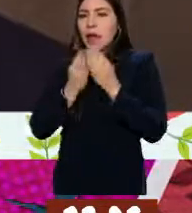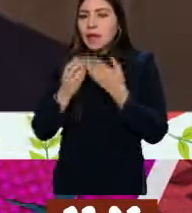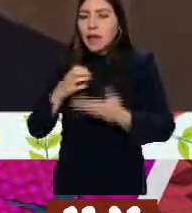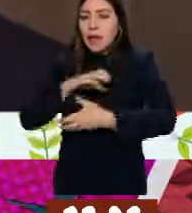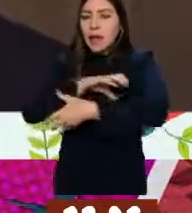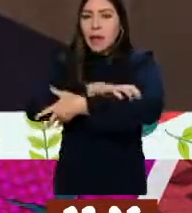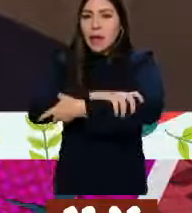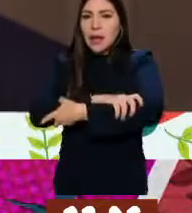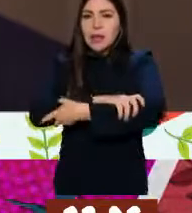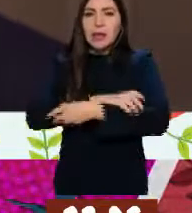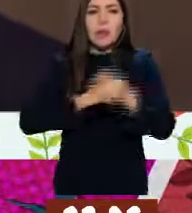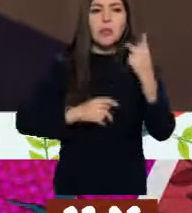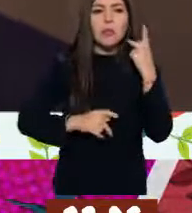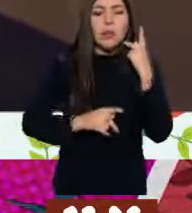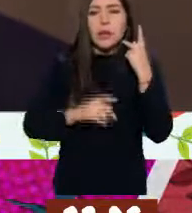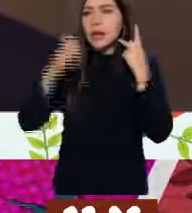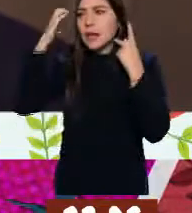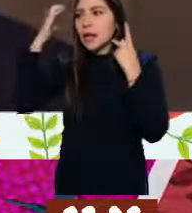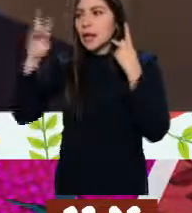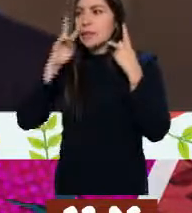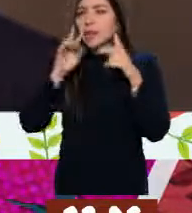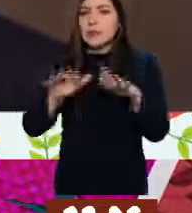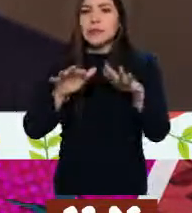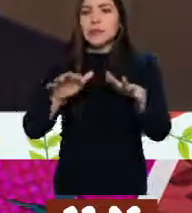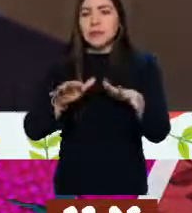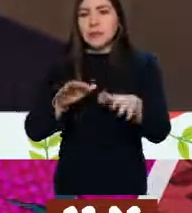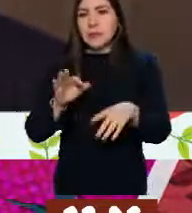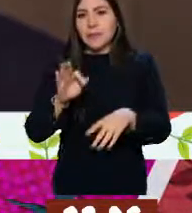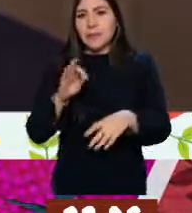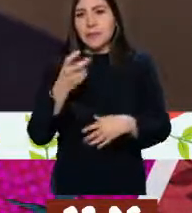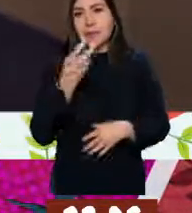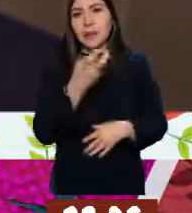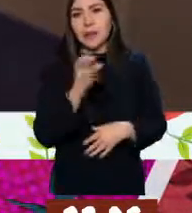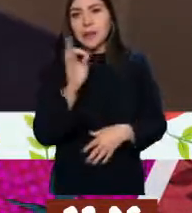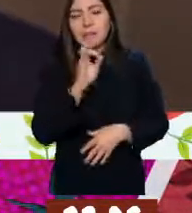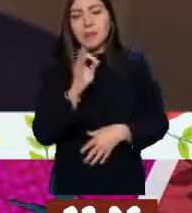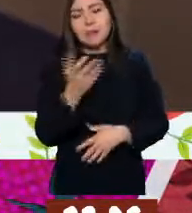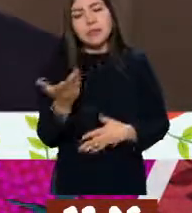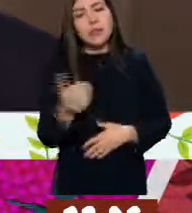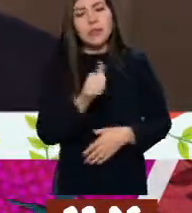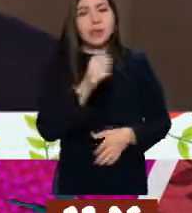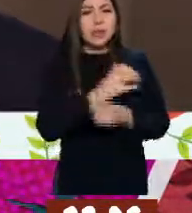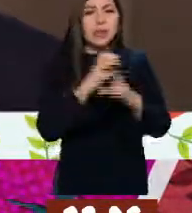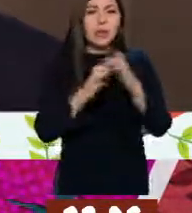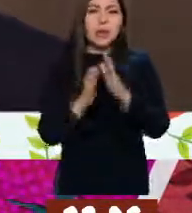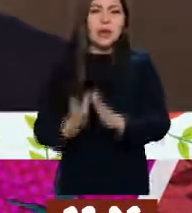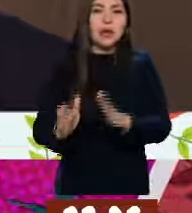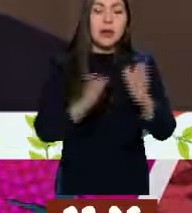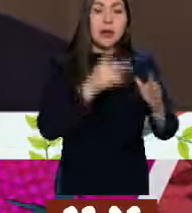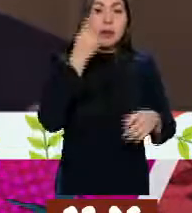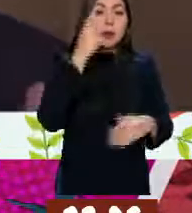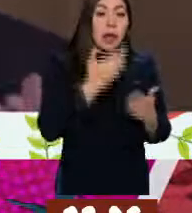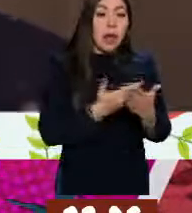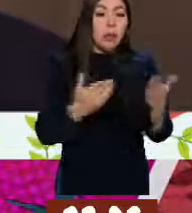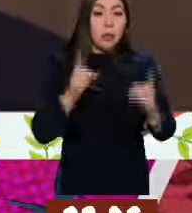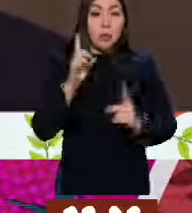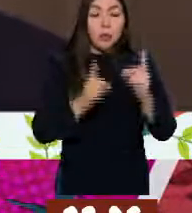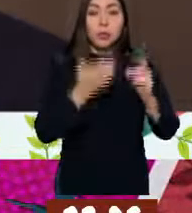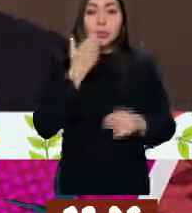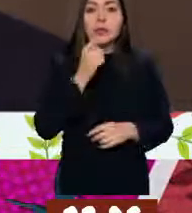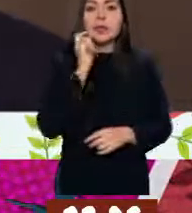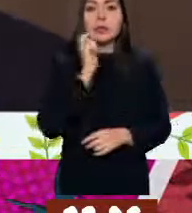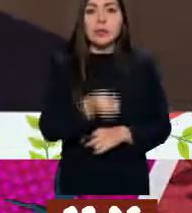poder político y el poder criminal. Pero quizá eso sea harina de otro costal. Lo que no hay duda es que